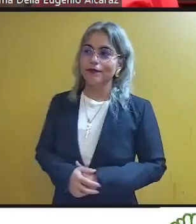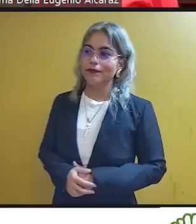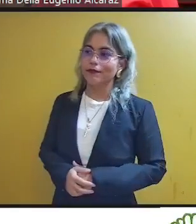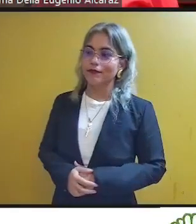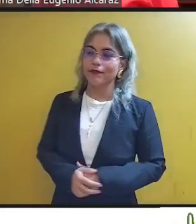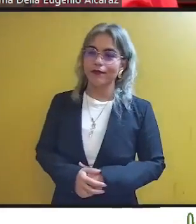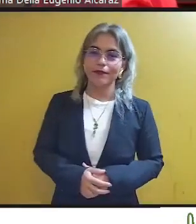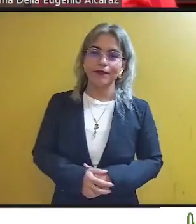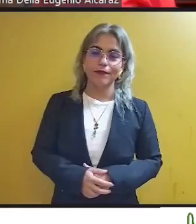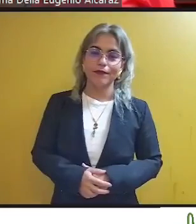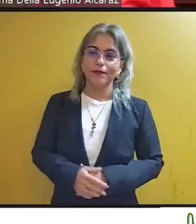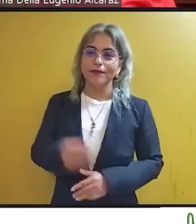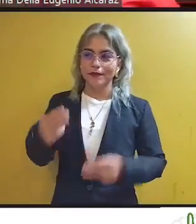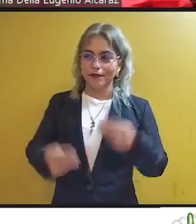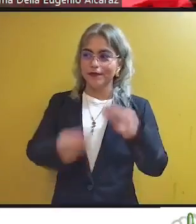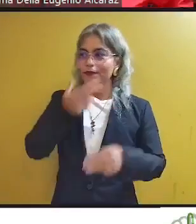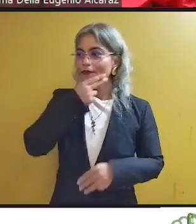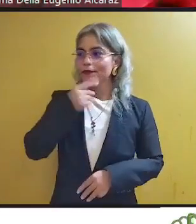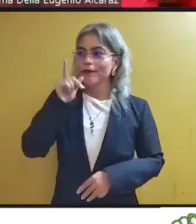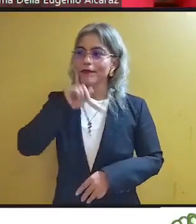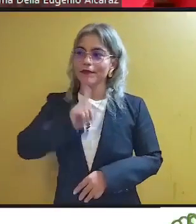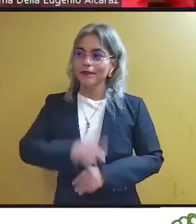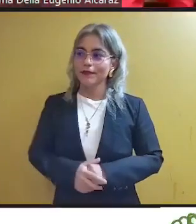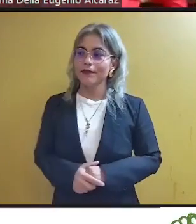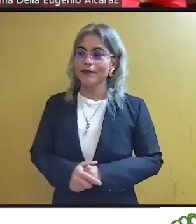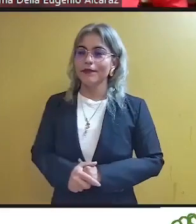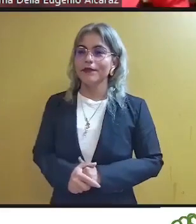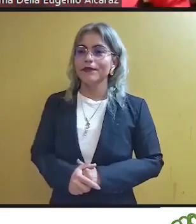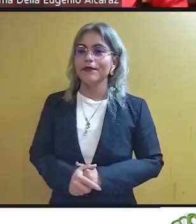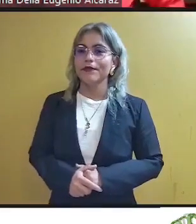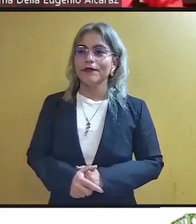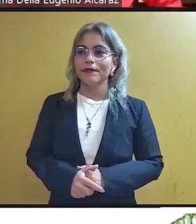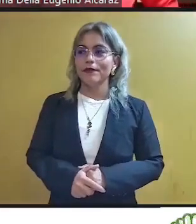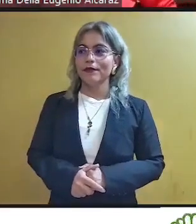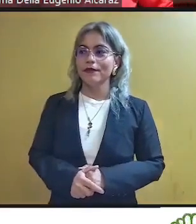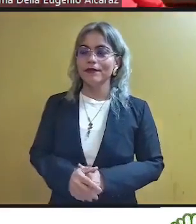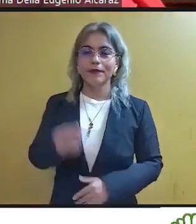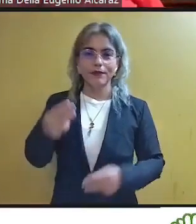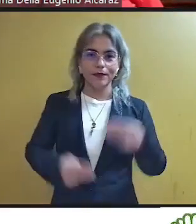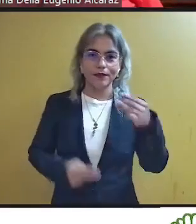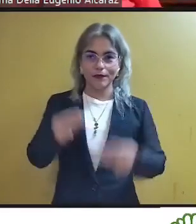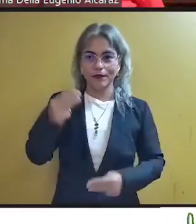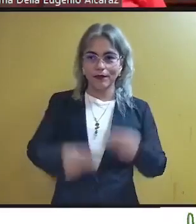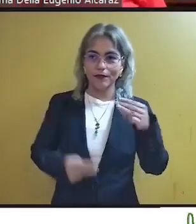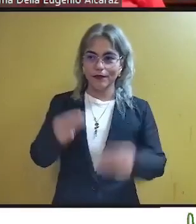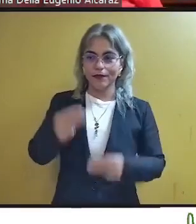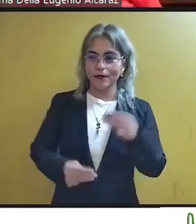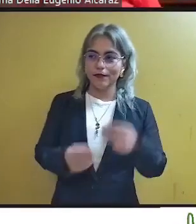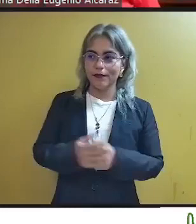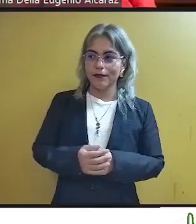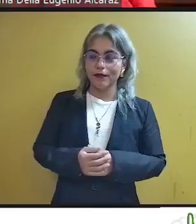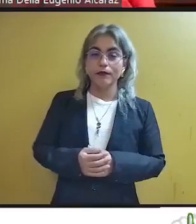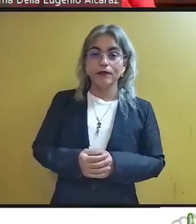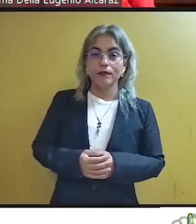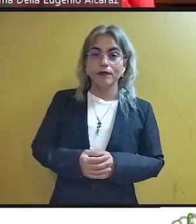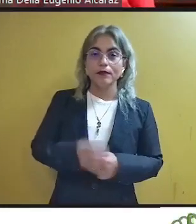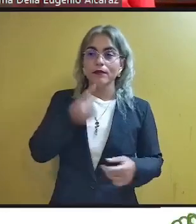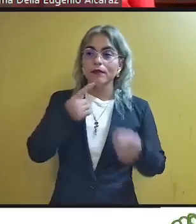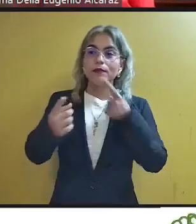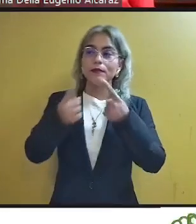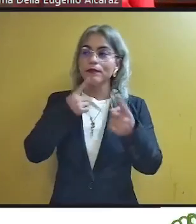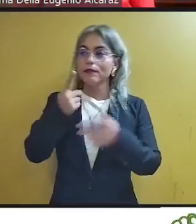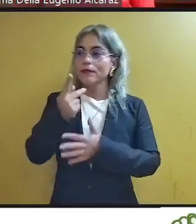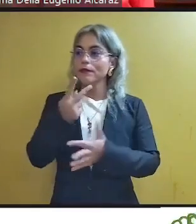magistradas, magistrado. Gracias, secretario. Magistradas, magistrado, está a nuestra consideración el proyecto del que se ha dado cuenta.